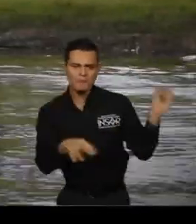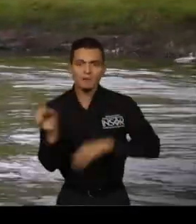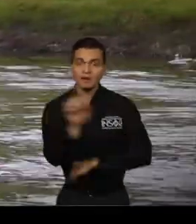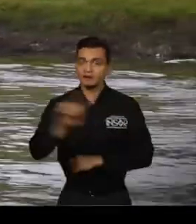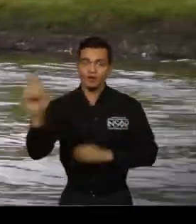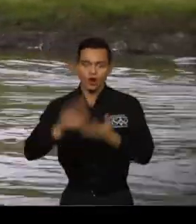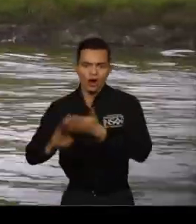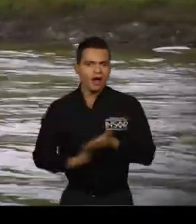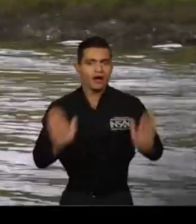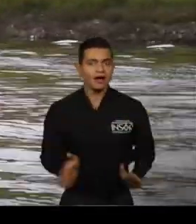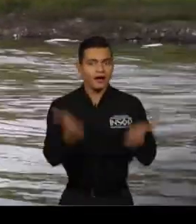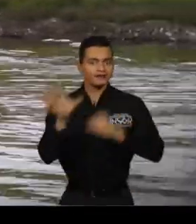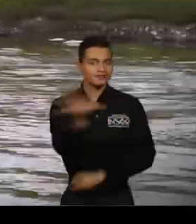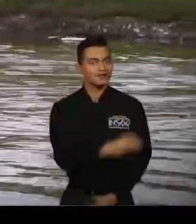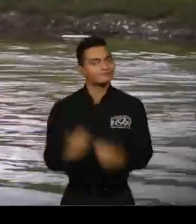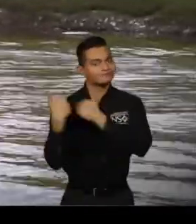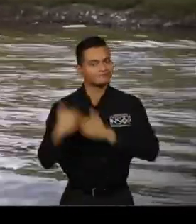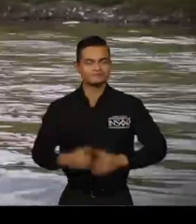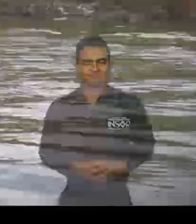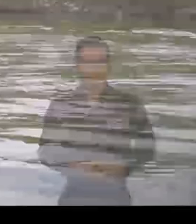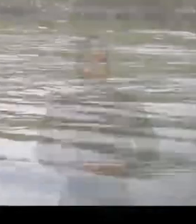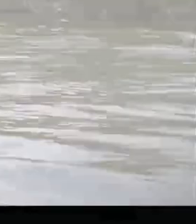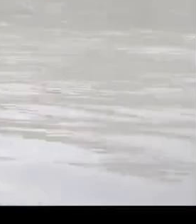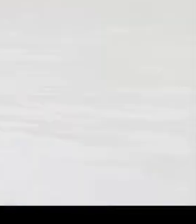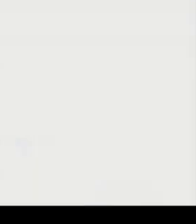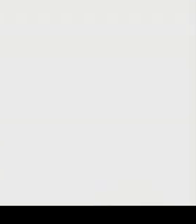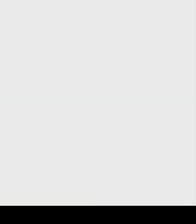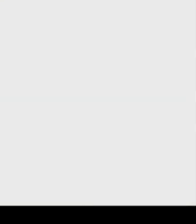recuperación es responsabilidad de todos.